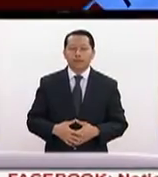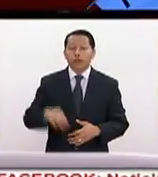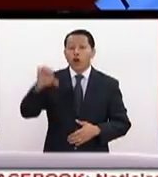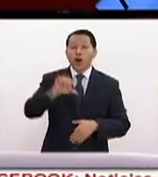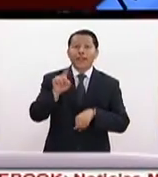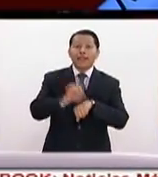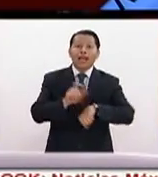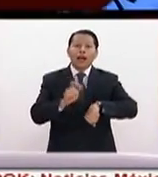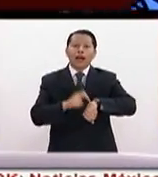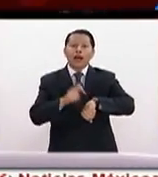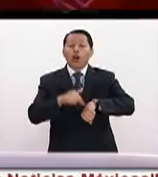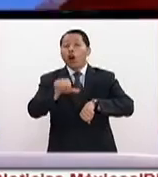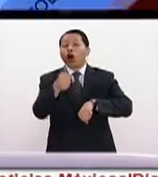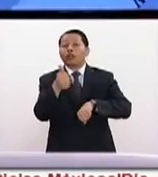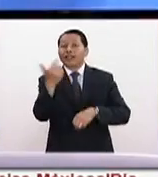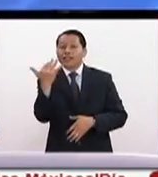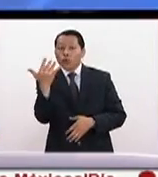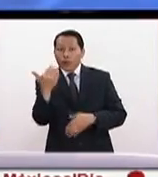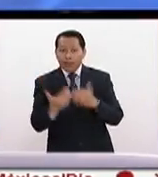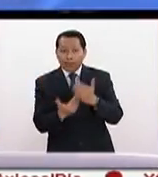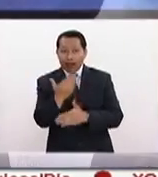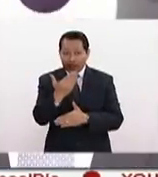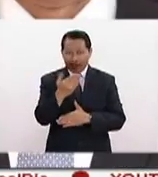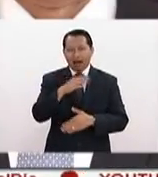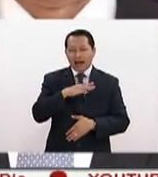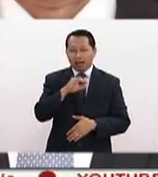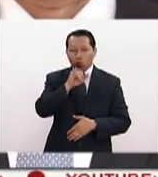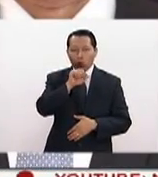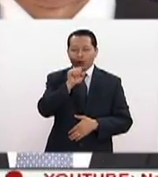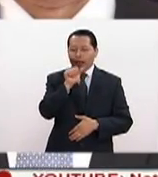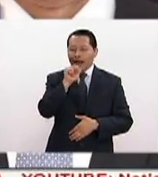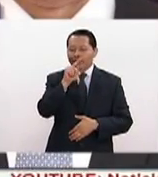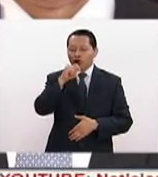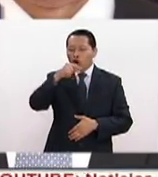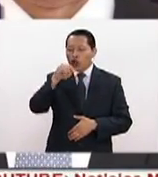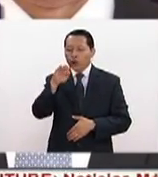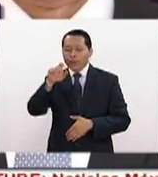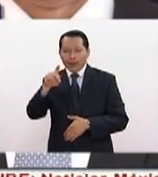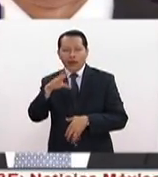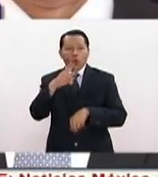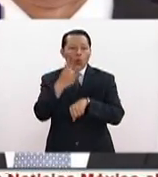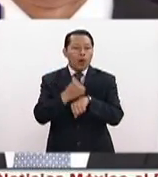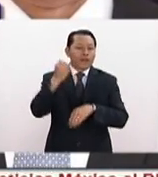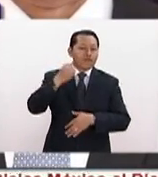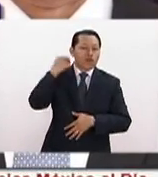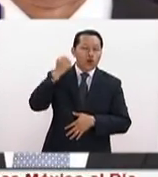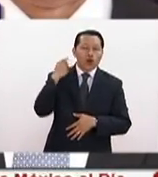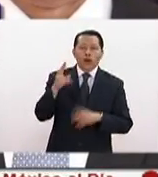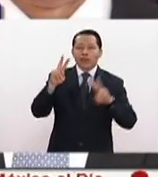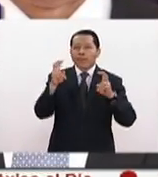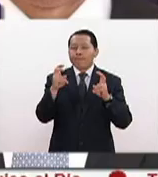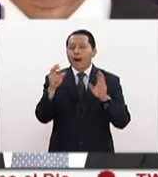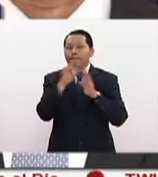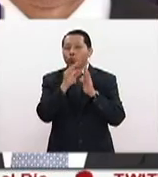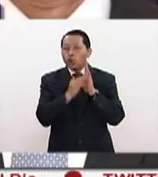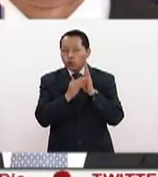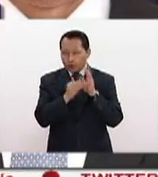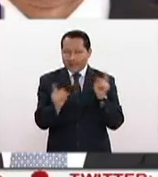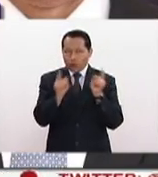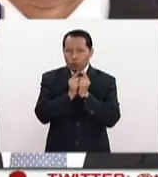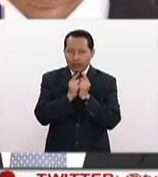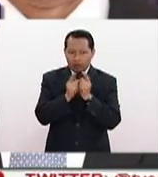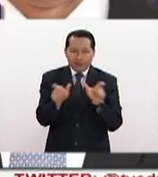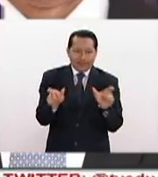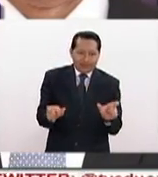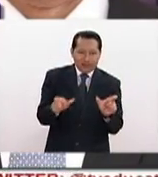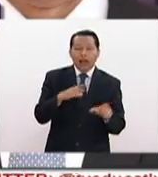Hoy a las 11:50 de la mañana el precandidato del PRI, José Antonio Meade, asistirá al cuarto foro Puntos de Encuentro, Seguridad y Justicia en el